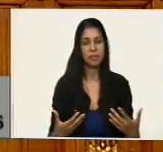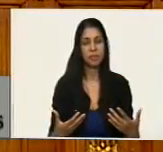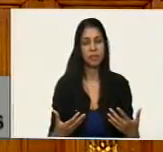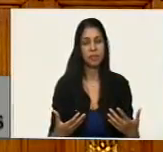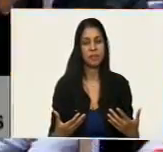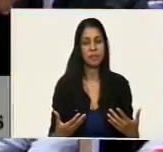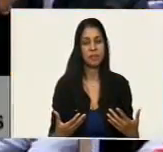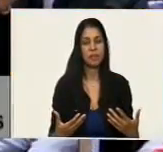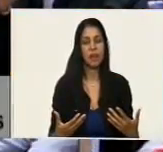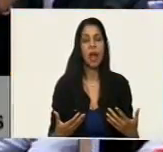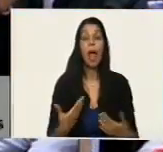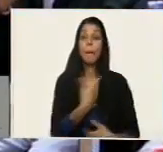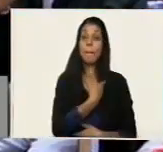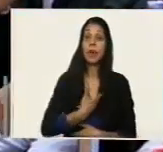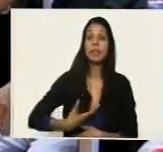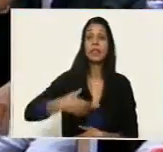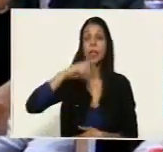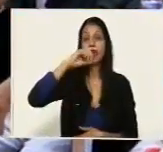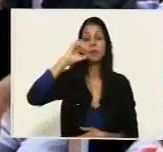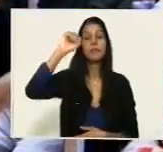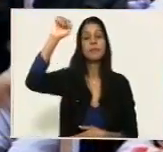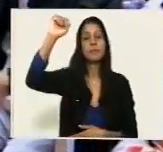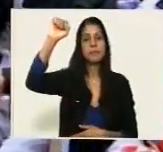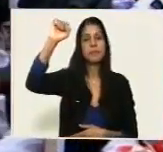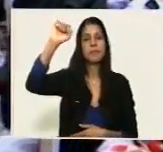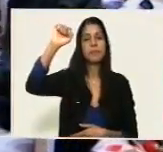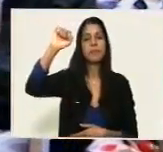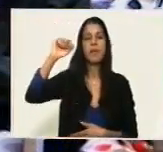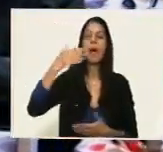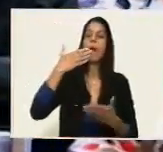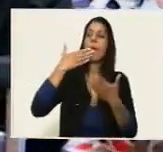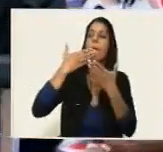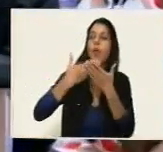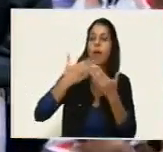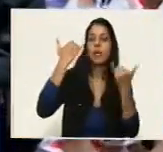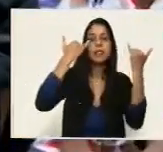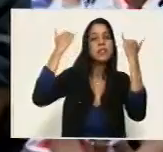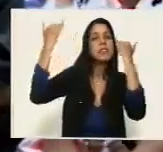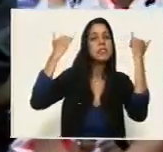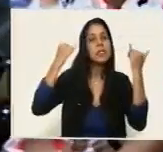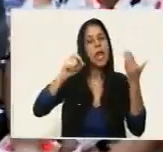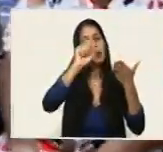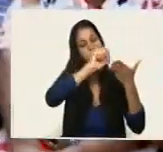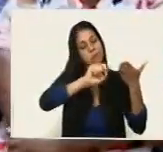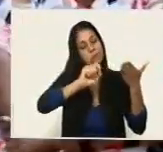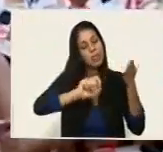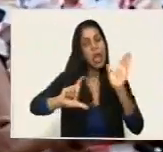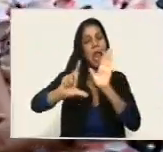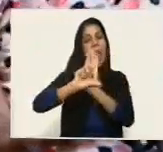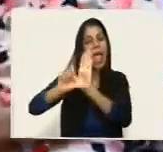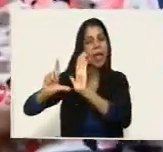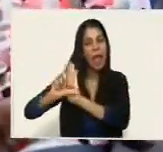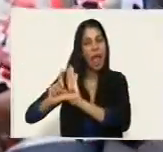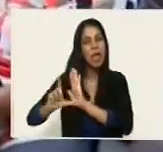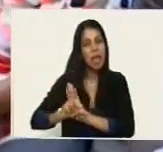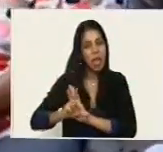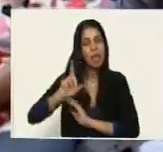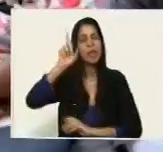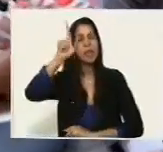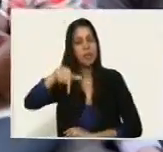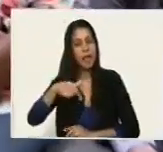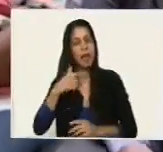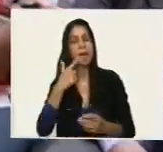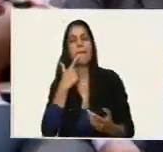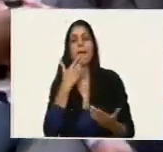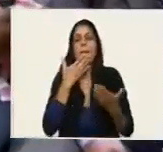ha venido el presidente Nicolás Maduro haciendo propuestas de proyectos de leyes constituyentes, también ha hecho propuestas